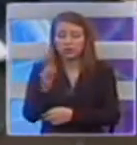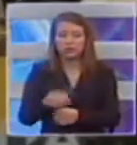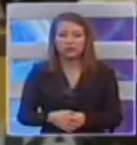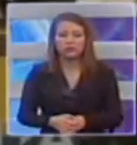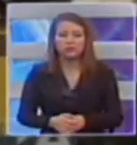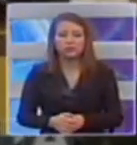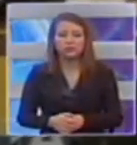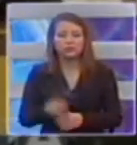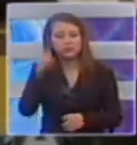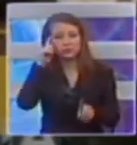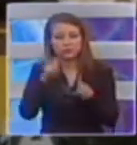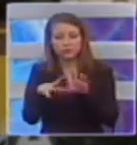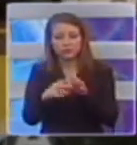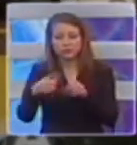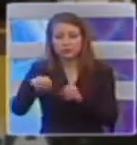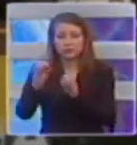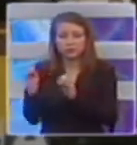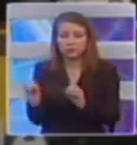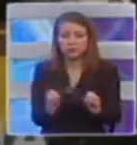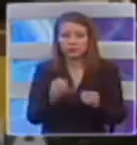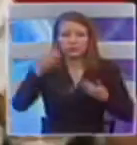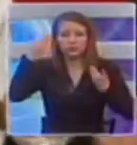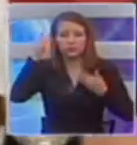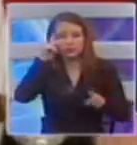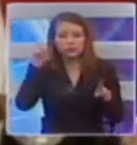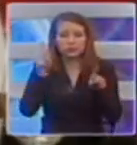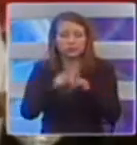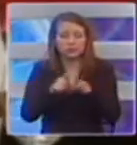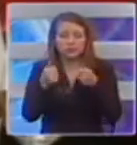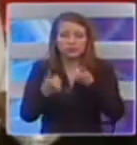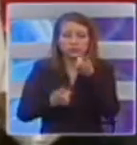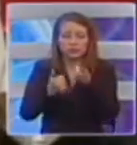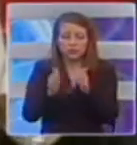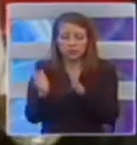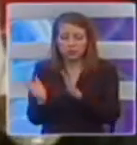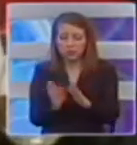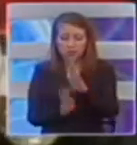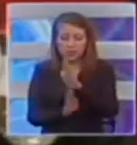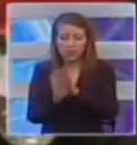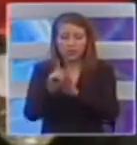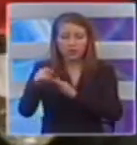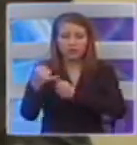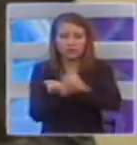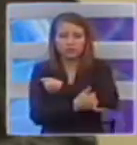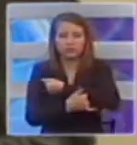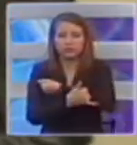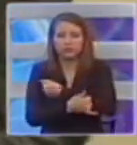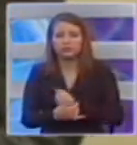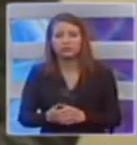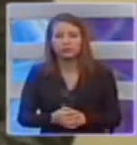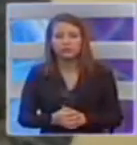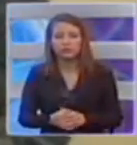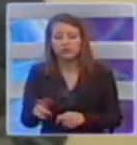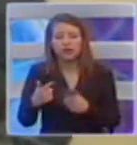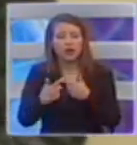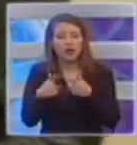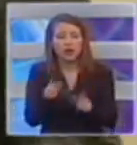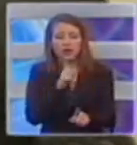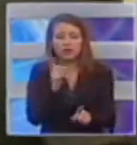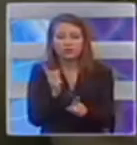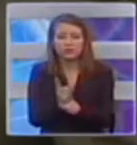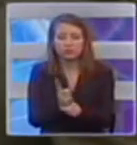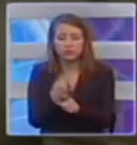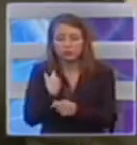2017. En la resolución, las organizaciones políticas acordaron establecer un plan de desarrollo para el país. Una libertad real y un